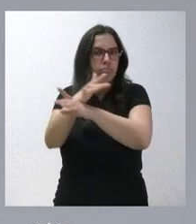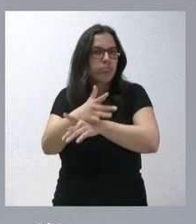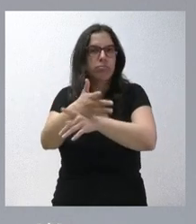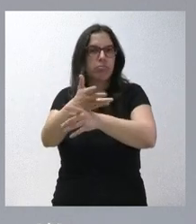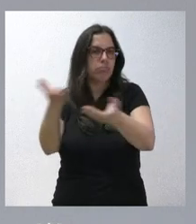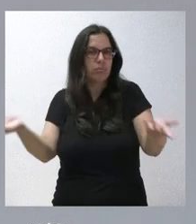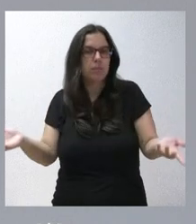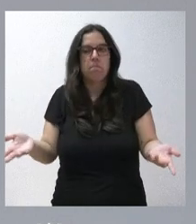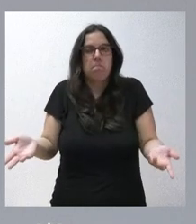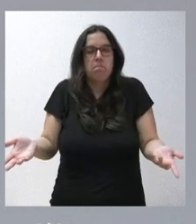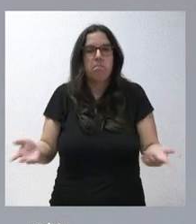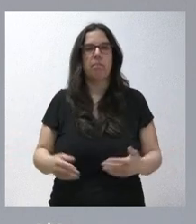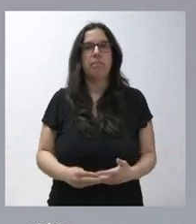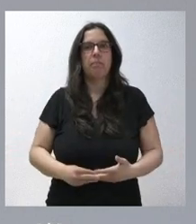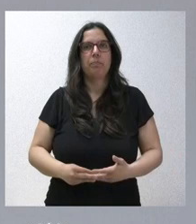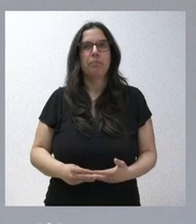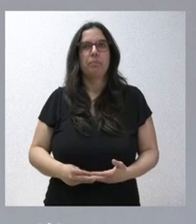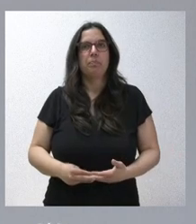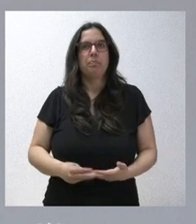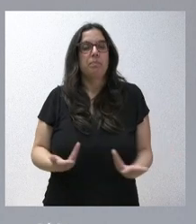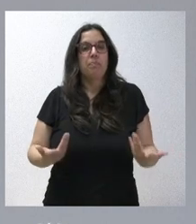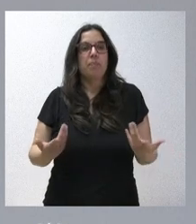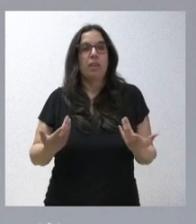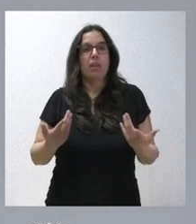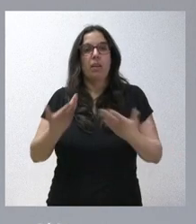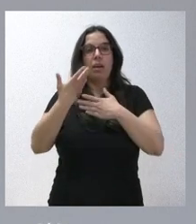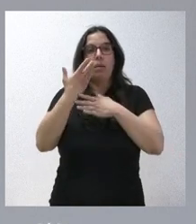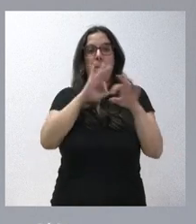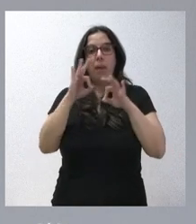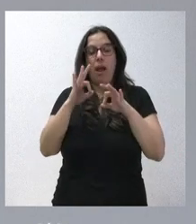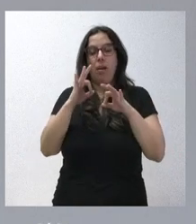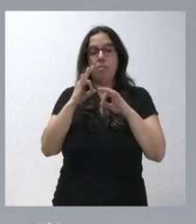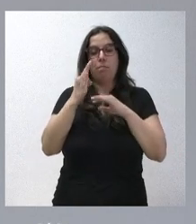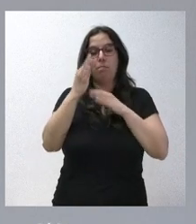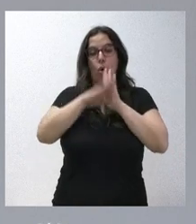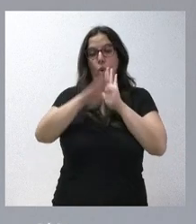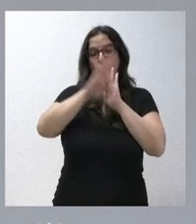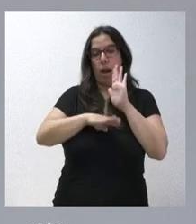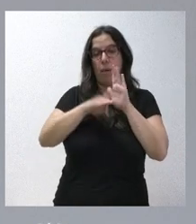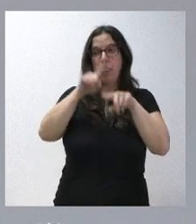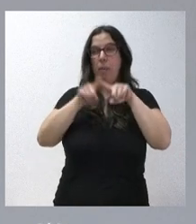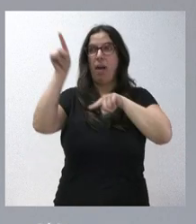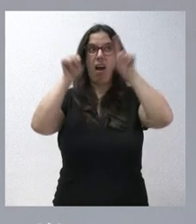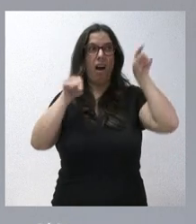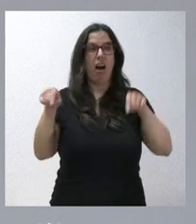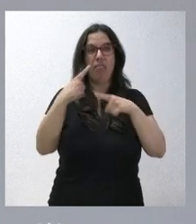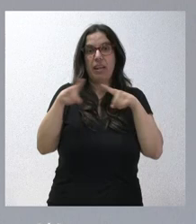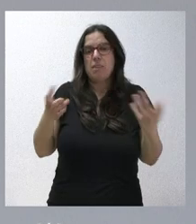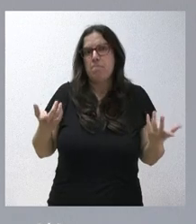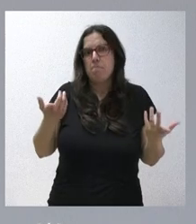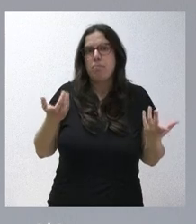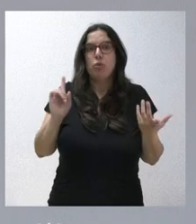que pueda existir no tendría ningún sentido hacer una programación diferente en función de unos sitios y otros por lo tanto